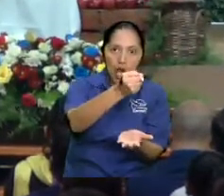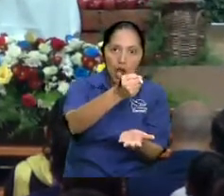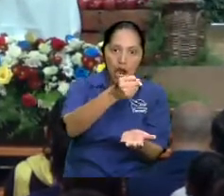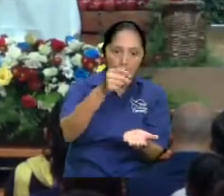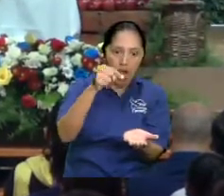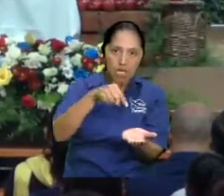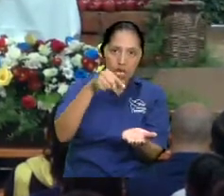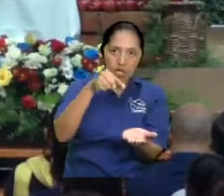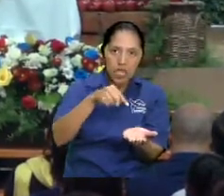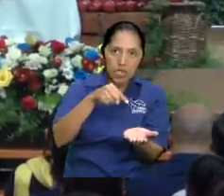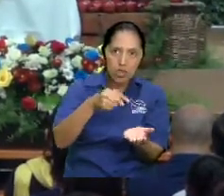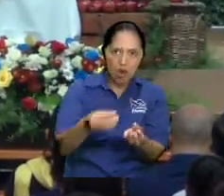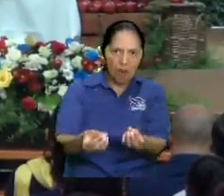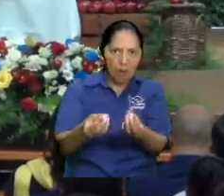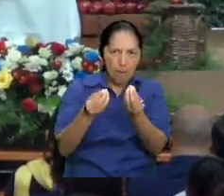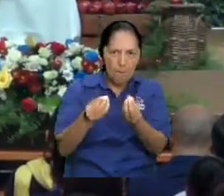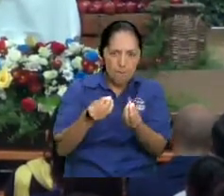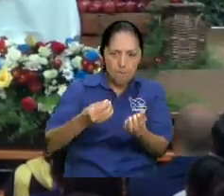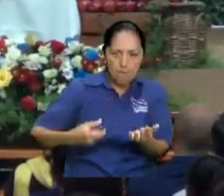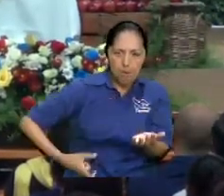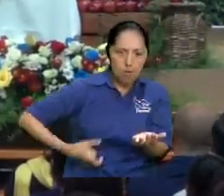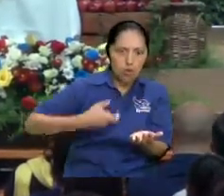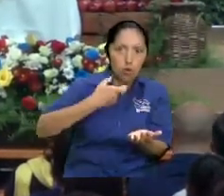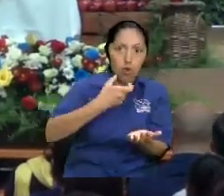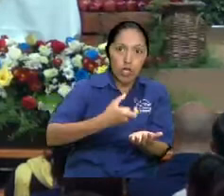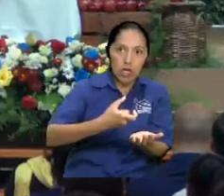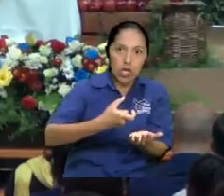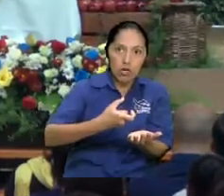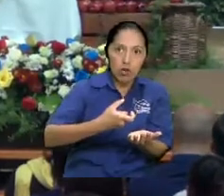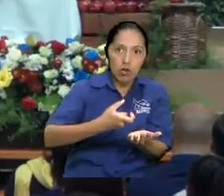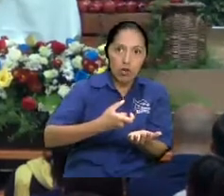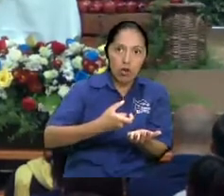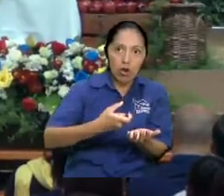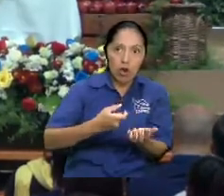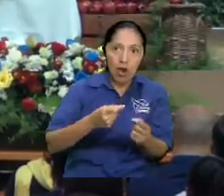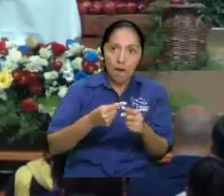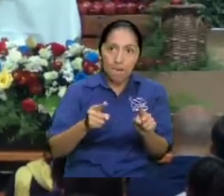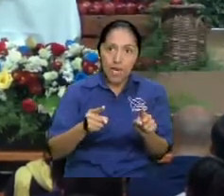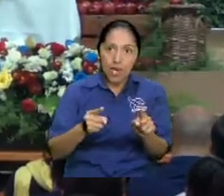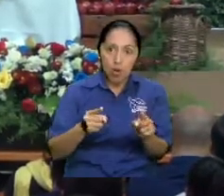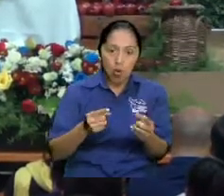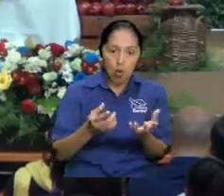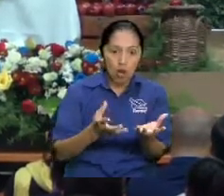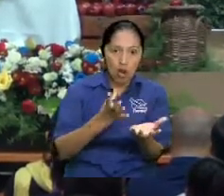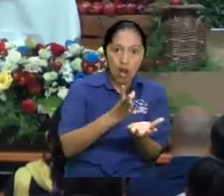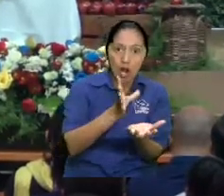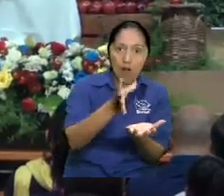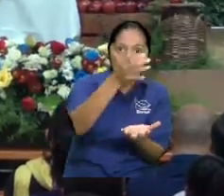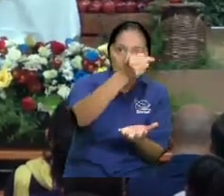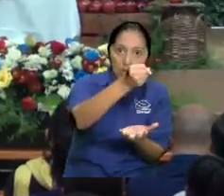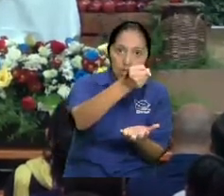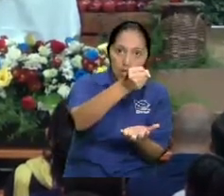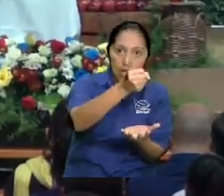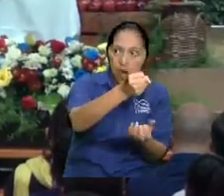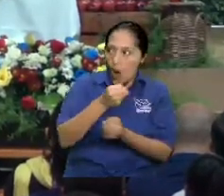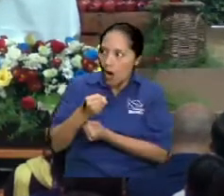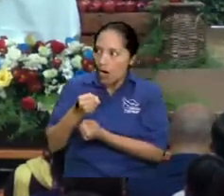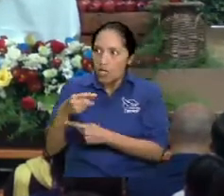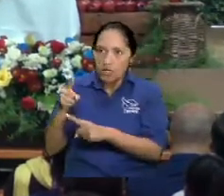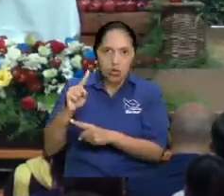está. Averiguó quién era y la devolvió. Y cuando lo entrevistaron, dijo, es que yo soy cristiano, yo soy hijo de Dios.